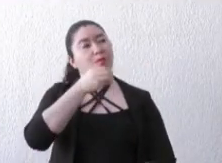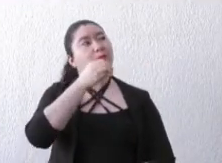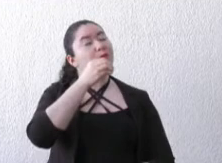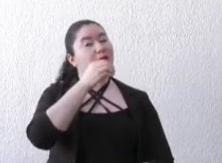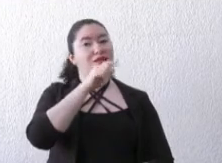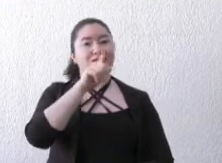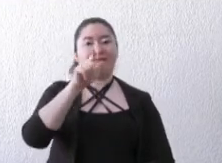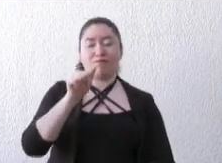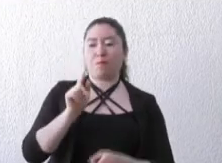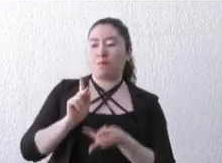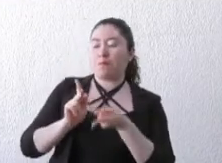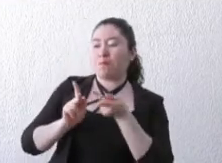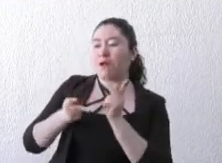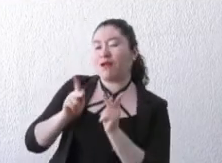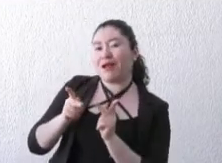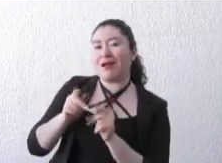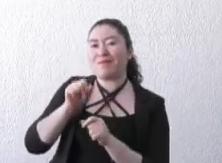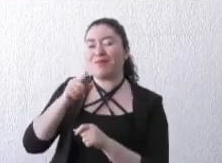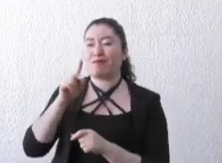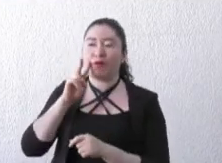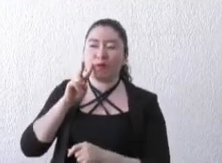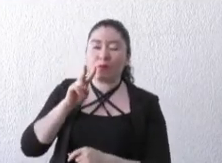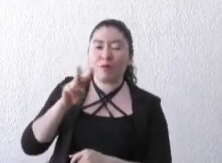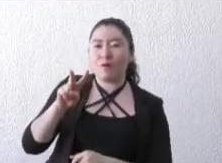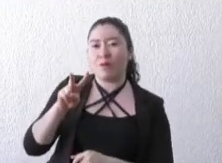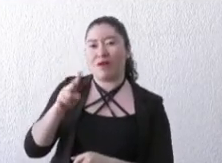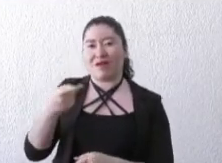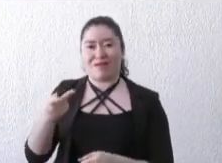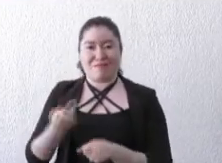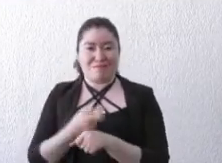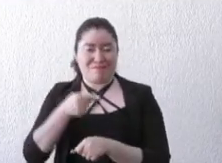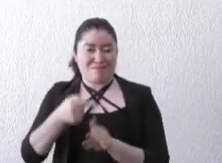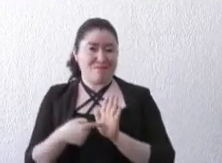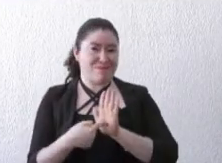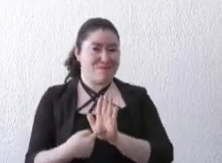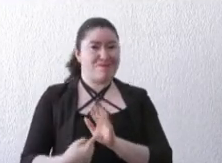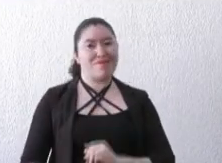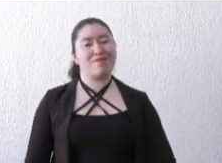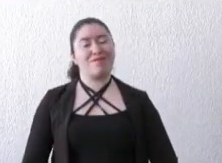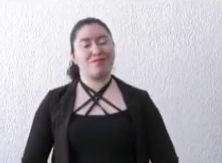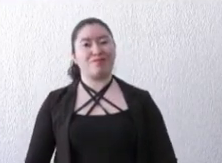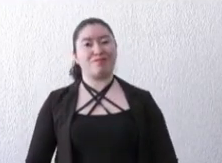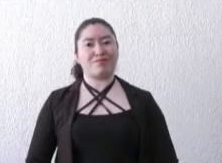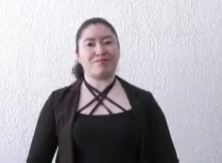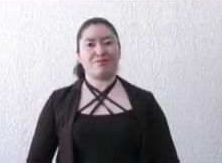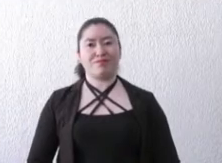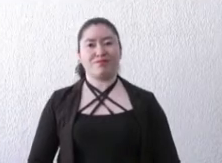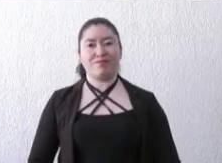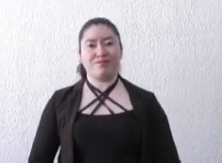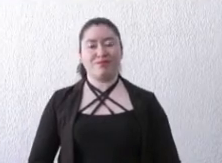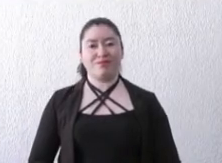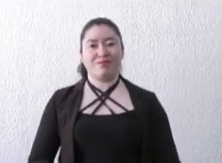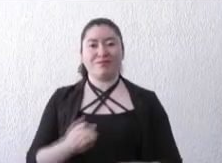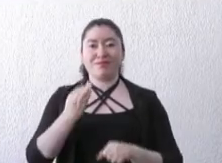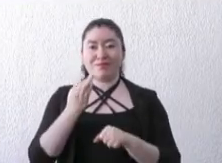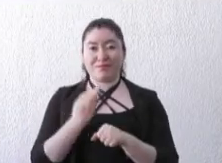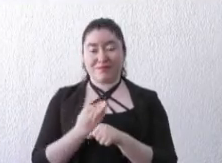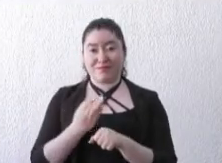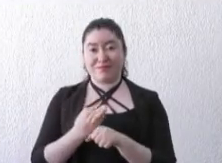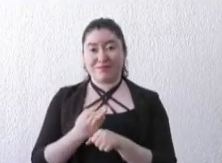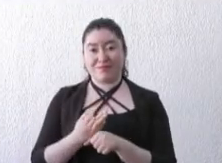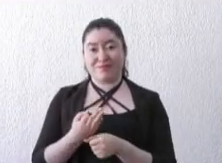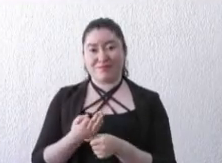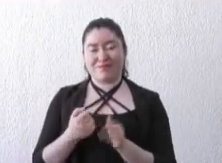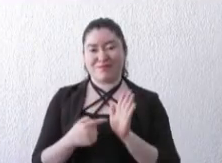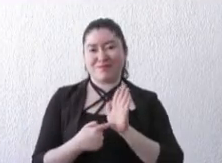disfrutar y conversar al calor de lo que aquí se exponga. Este es una pequeña muestra del potencial de